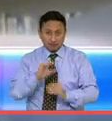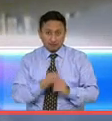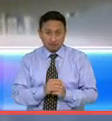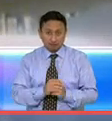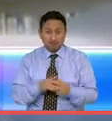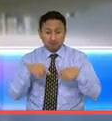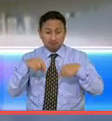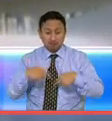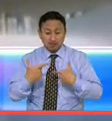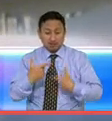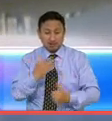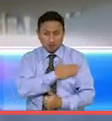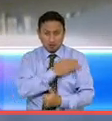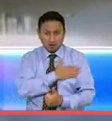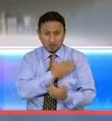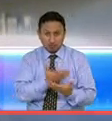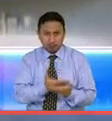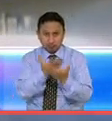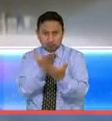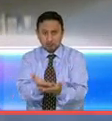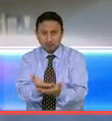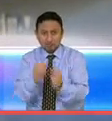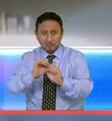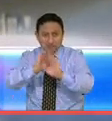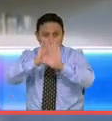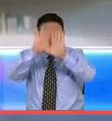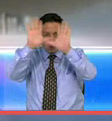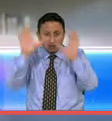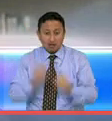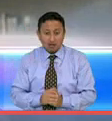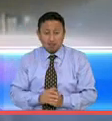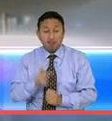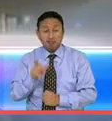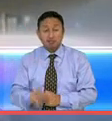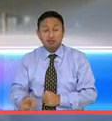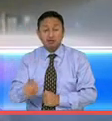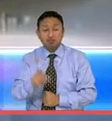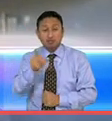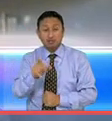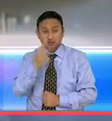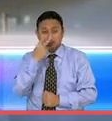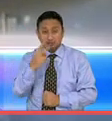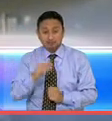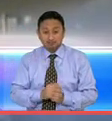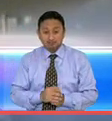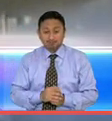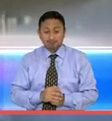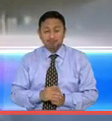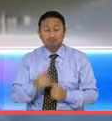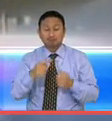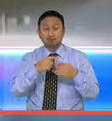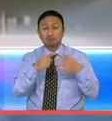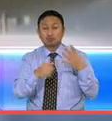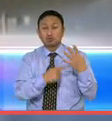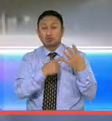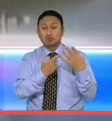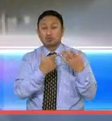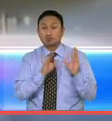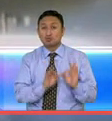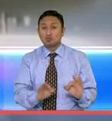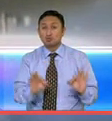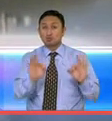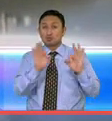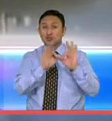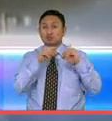ser confiable y tiene que ser dada por voceros válidos. Creo que esos elementos son importantísimos